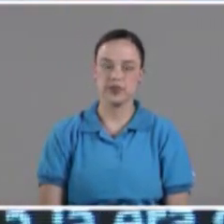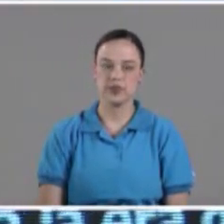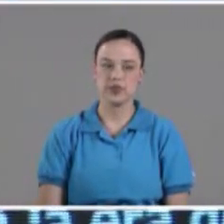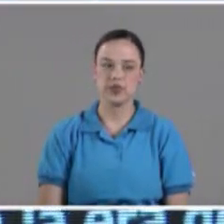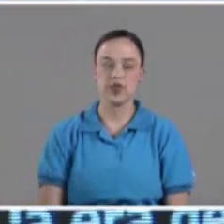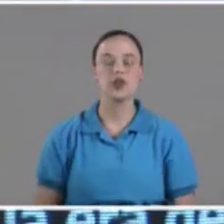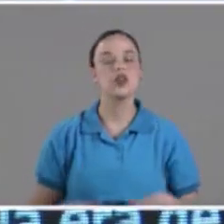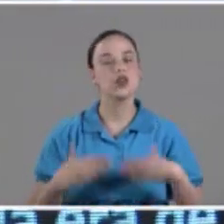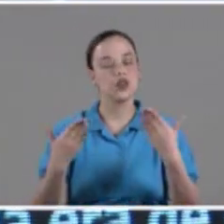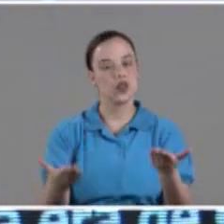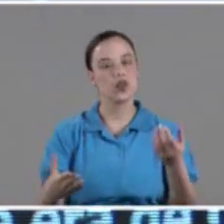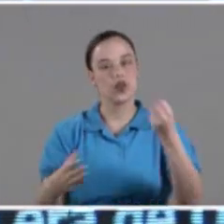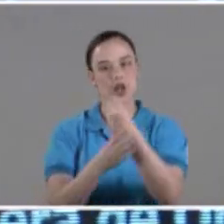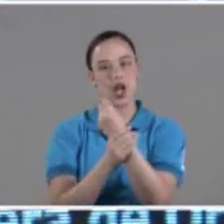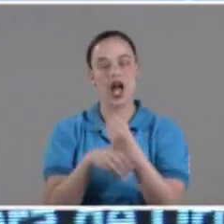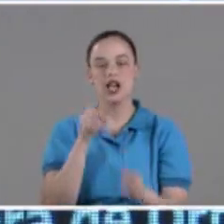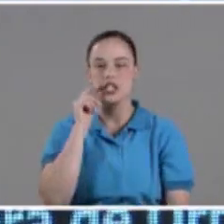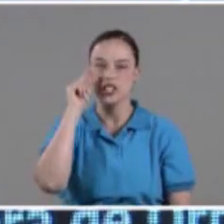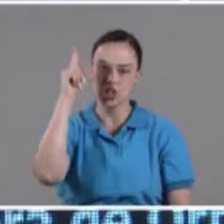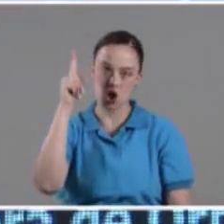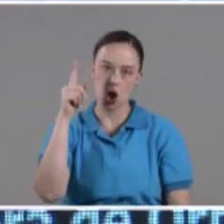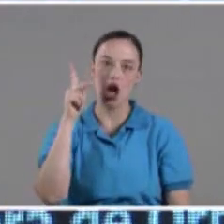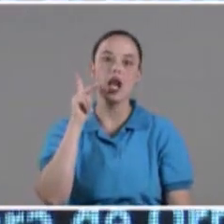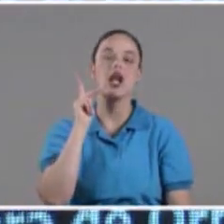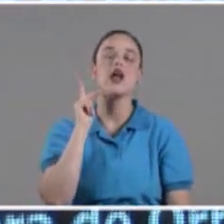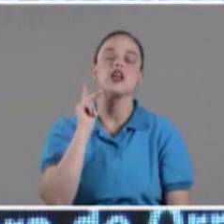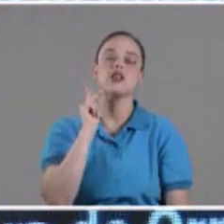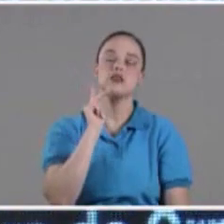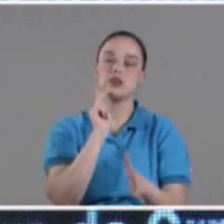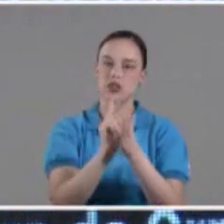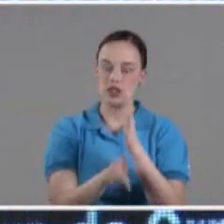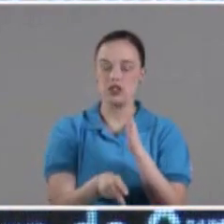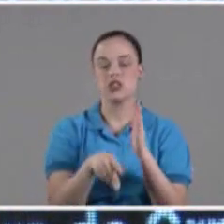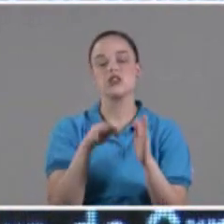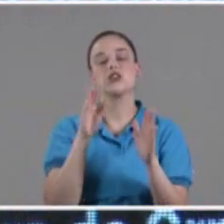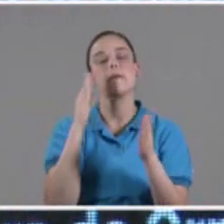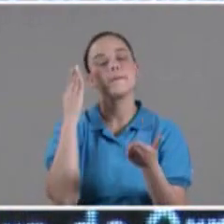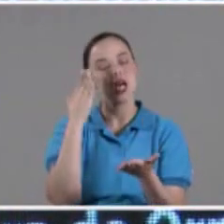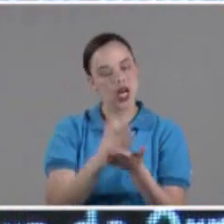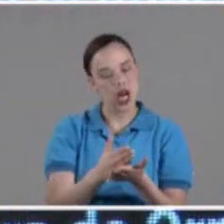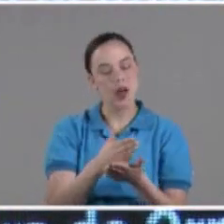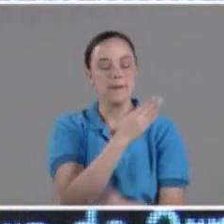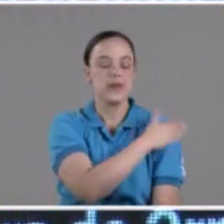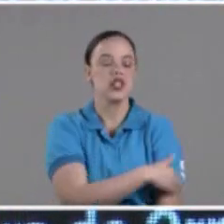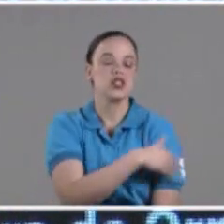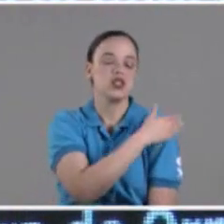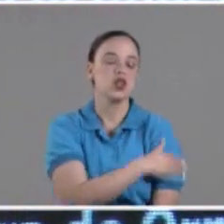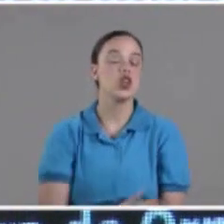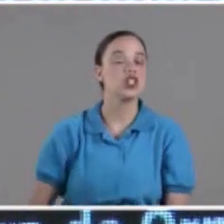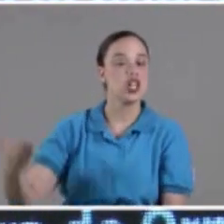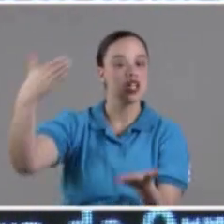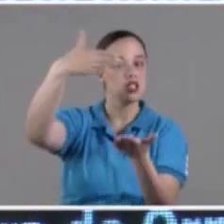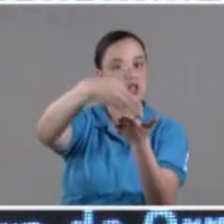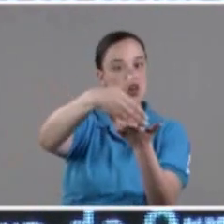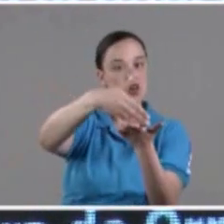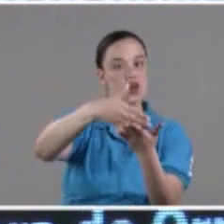y ofreció holocaustos al señor y la matanza se detuvo la misericordia llegó